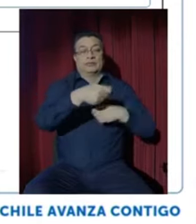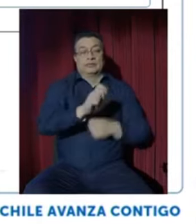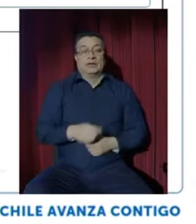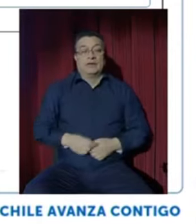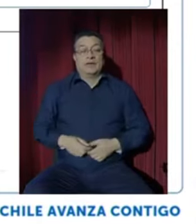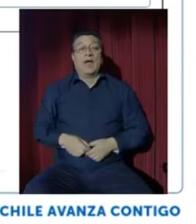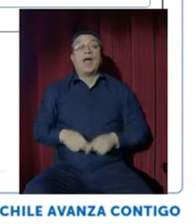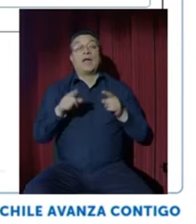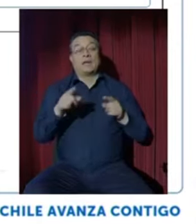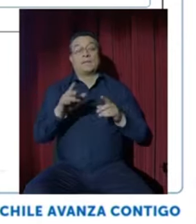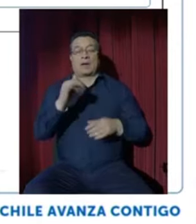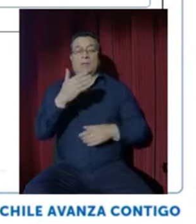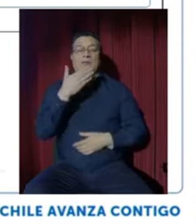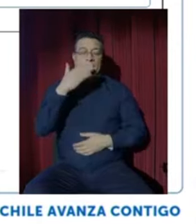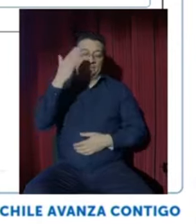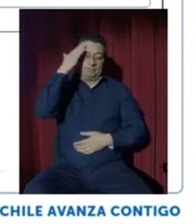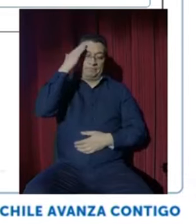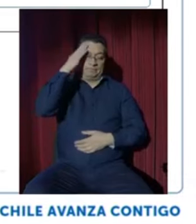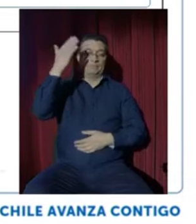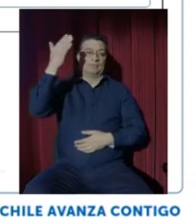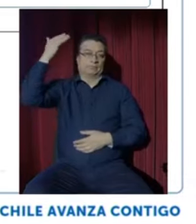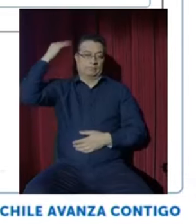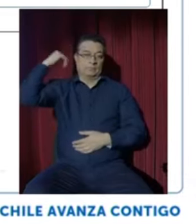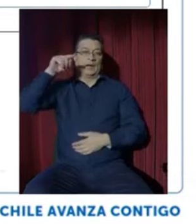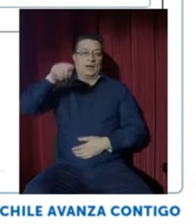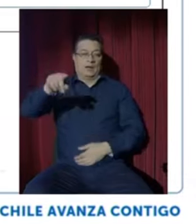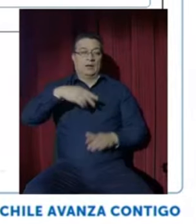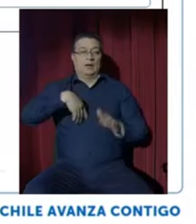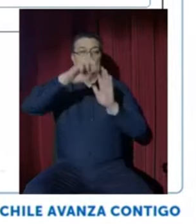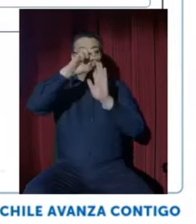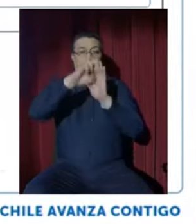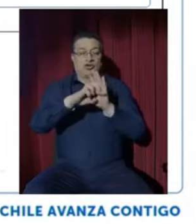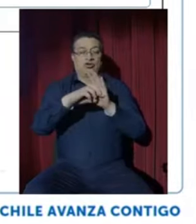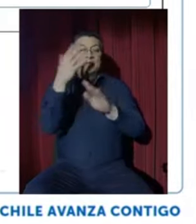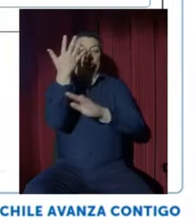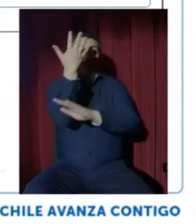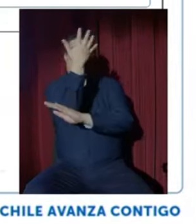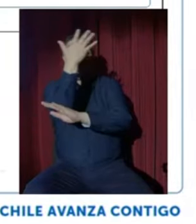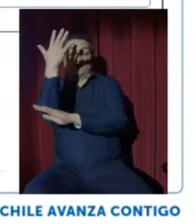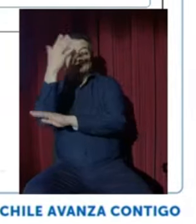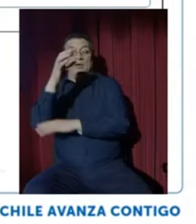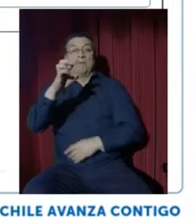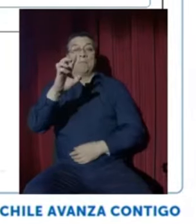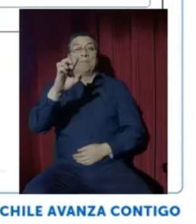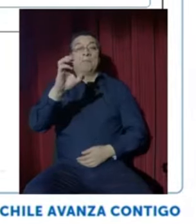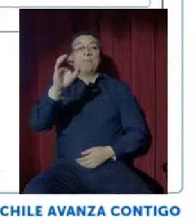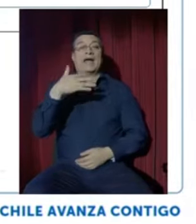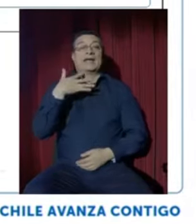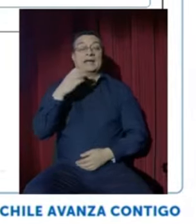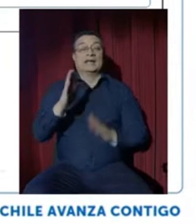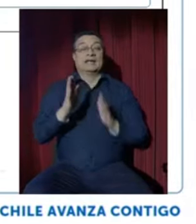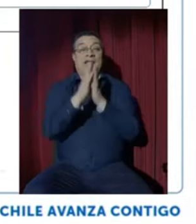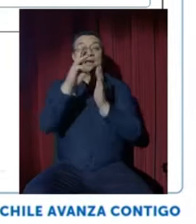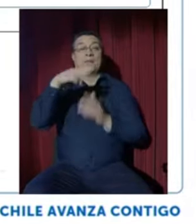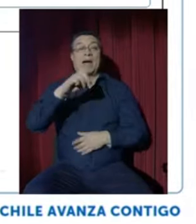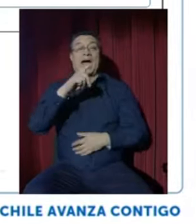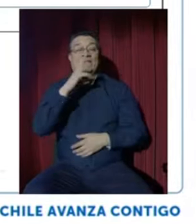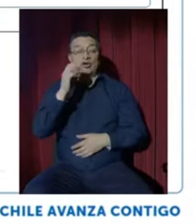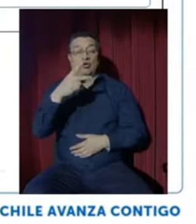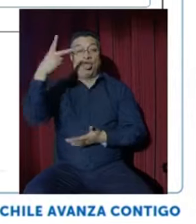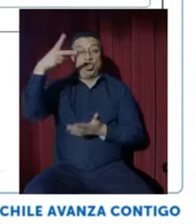no recordar Esta esta este proyecto de arborización en el parque San Mateo con más de 2000 árboles que se